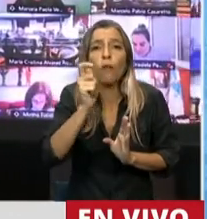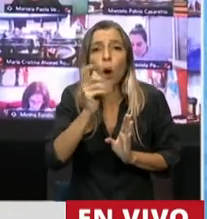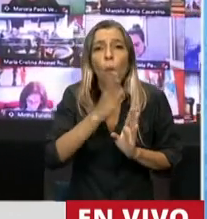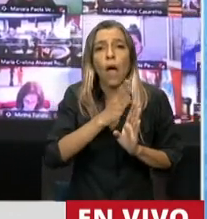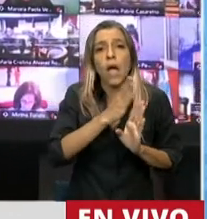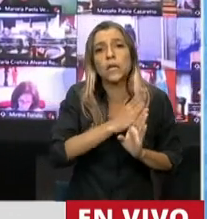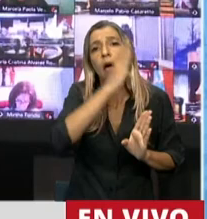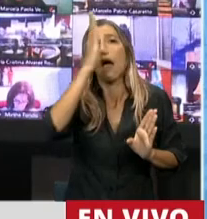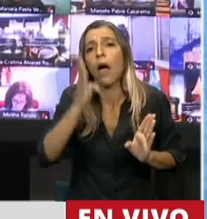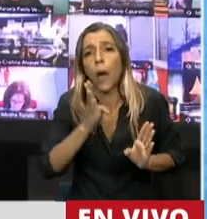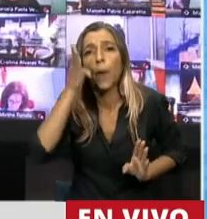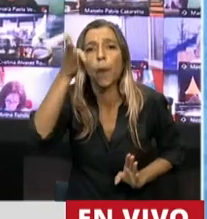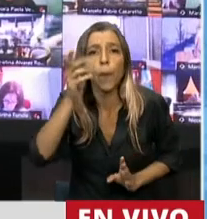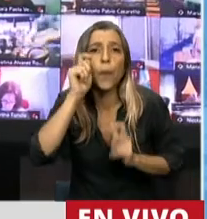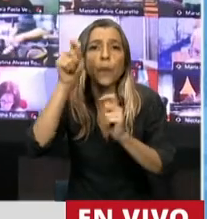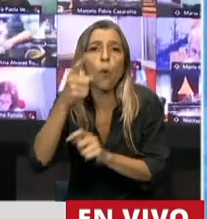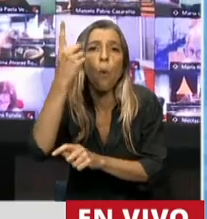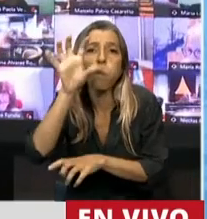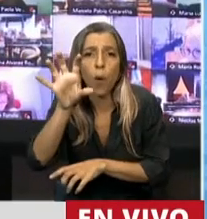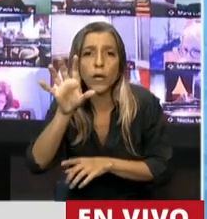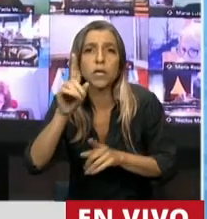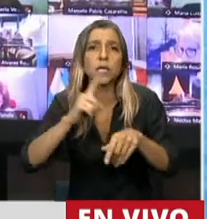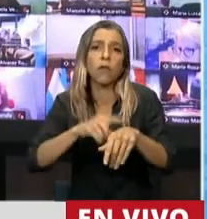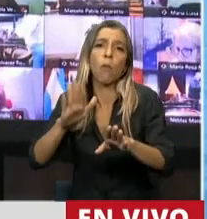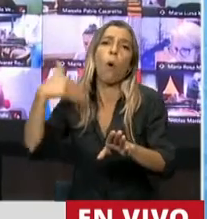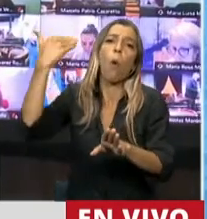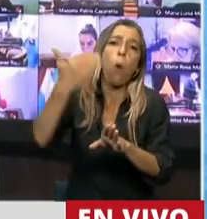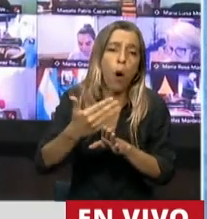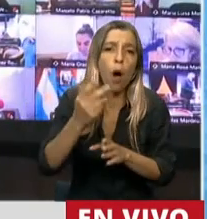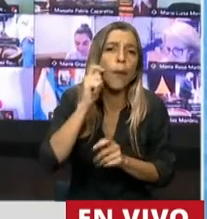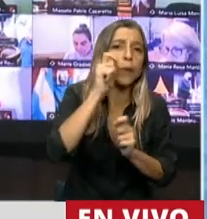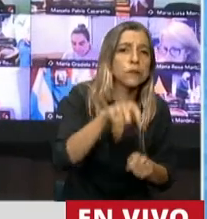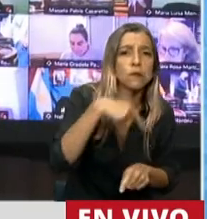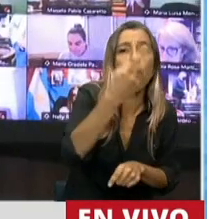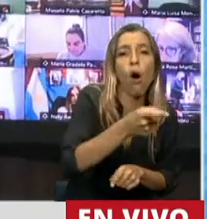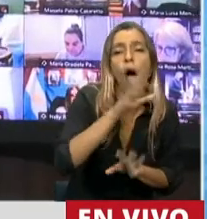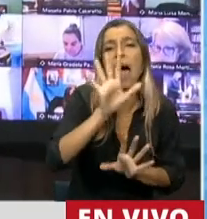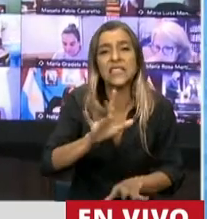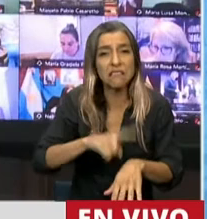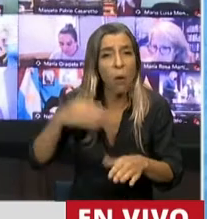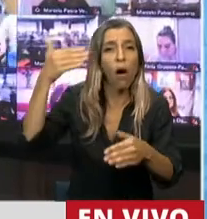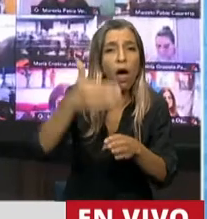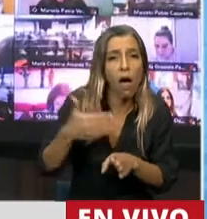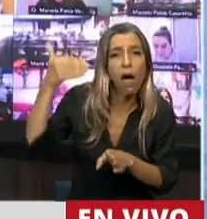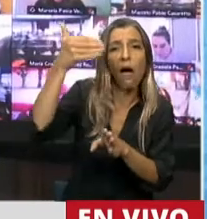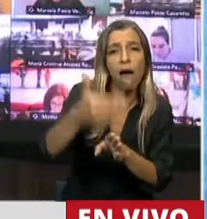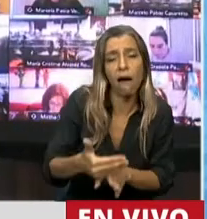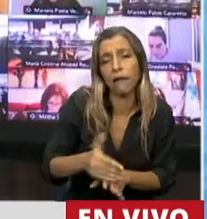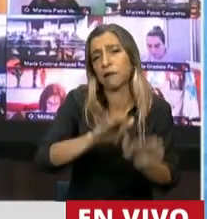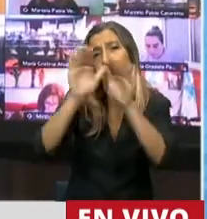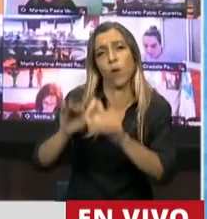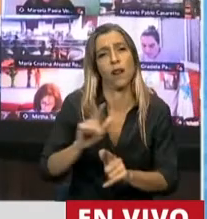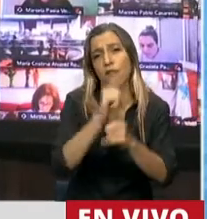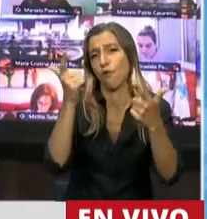Entonces, no nos mintamos a nosotros mismos, asumamos con responsabilidad el mandato que la Constitución nos indica. En cualquier caso,